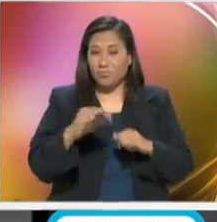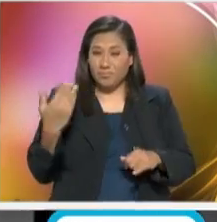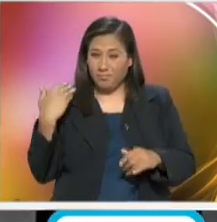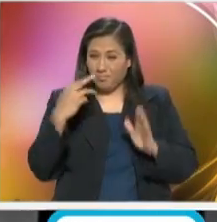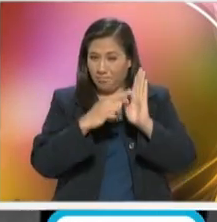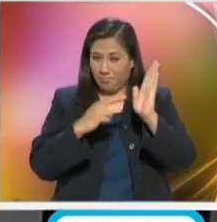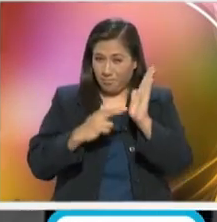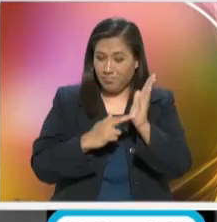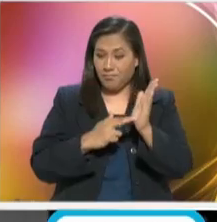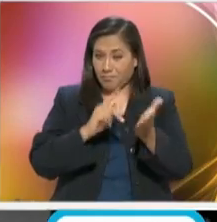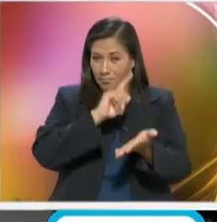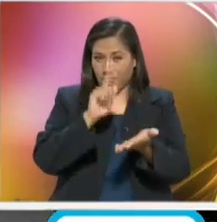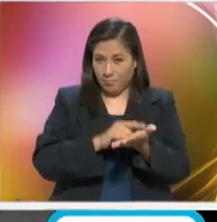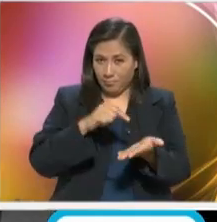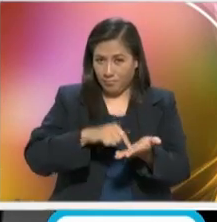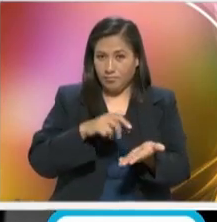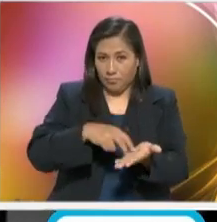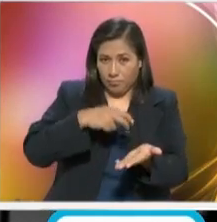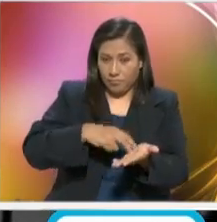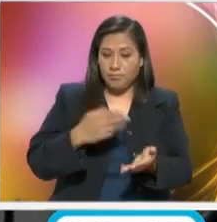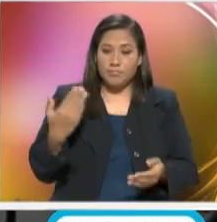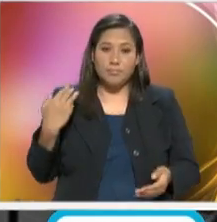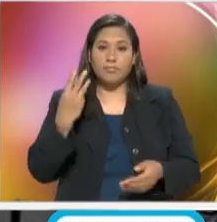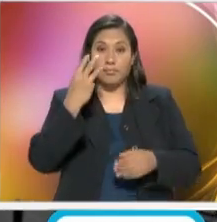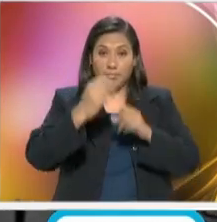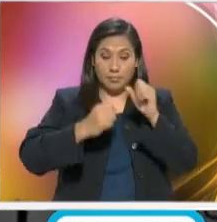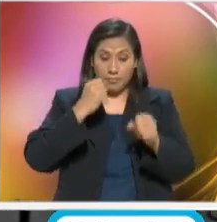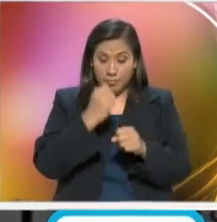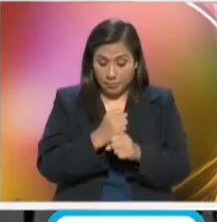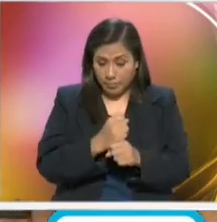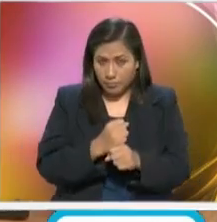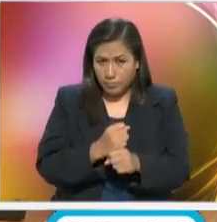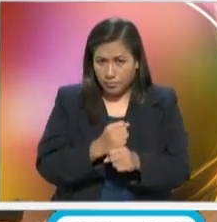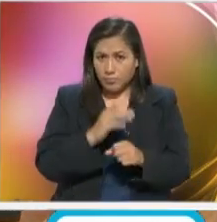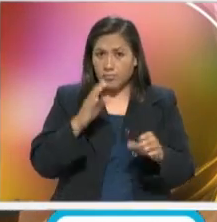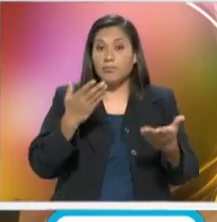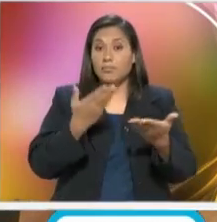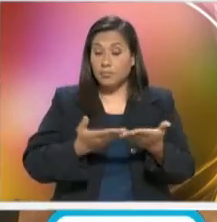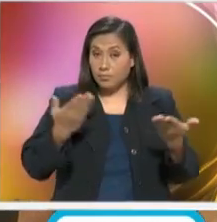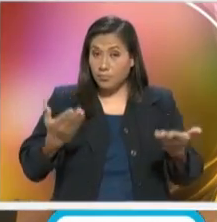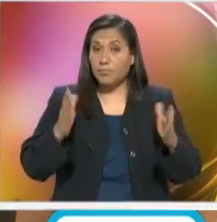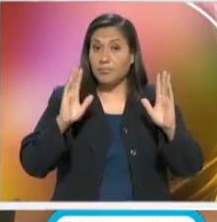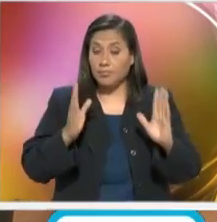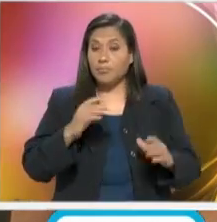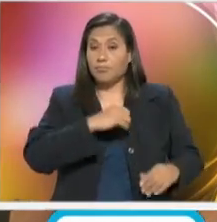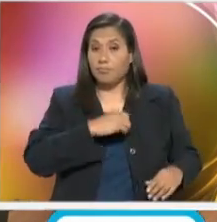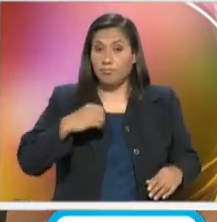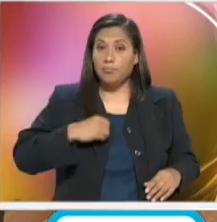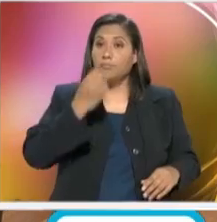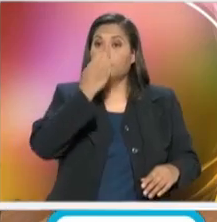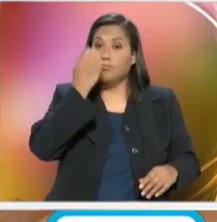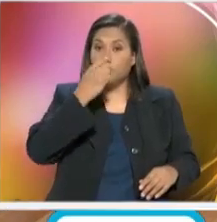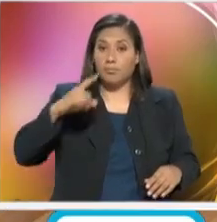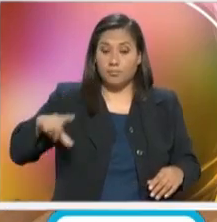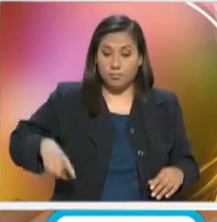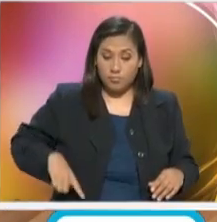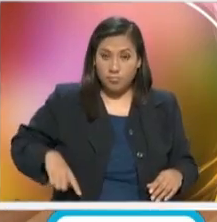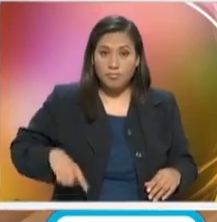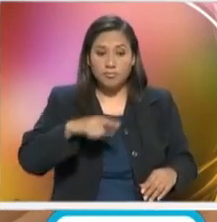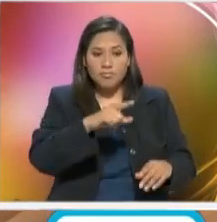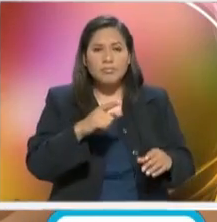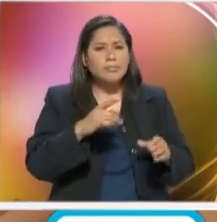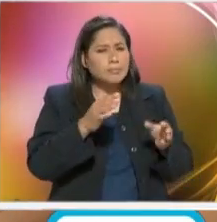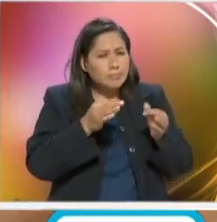reformas constitucionales de hace 3 años, en donde además ahora la obligación del Estado es garantizar la calidad